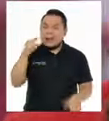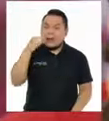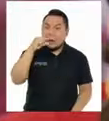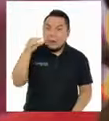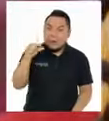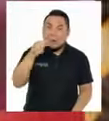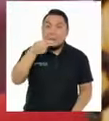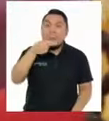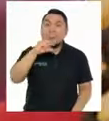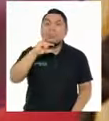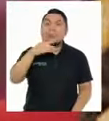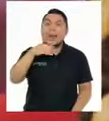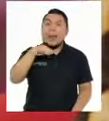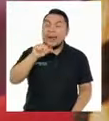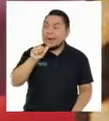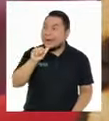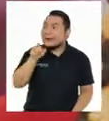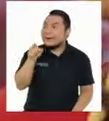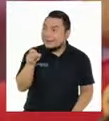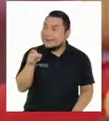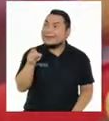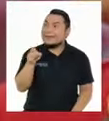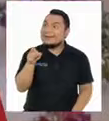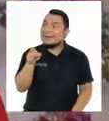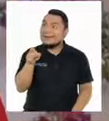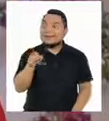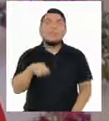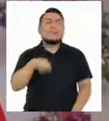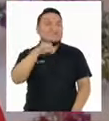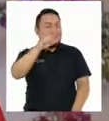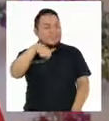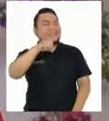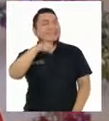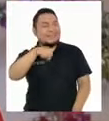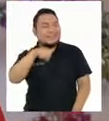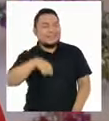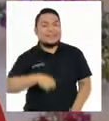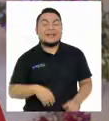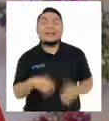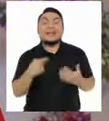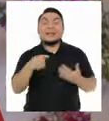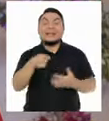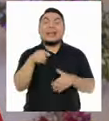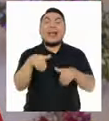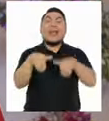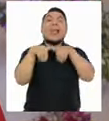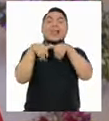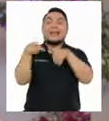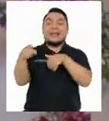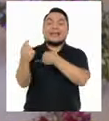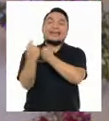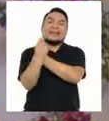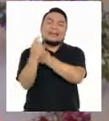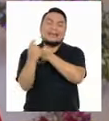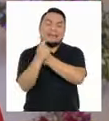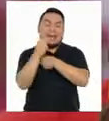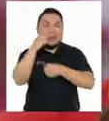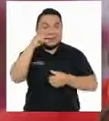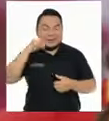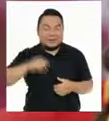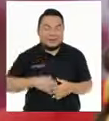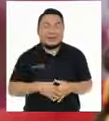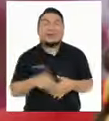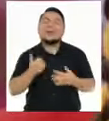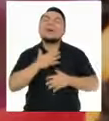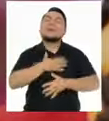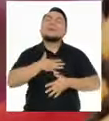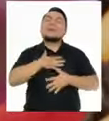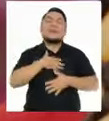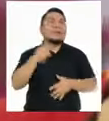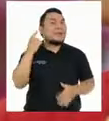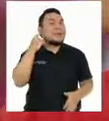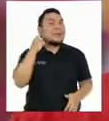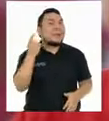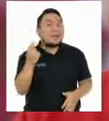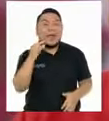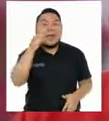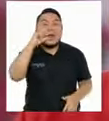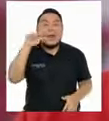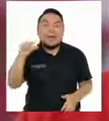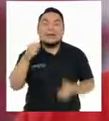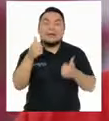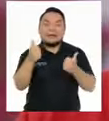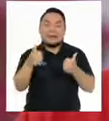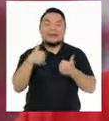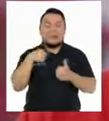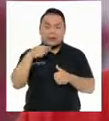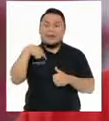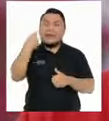huanca como el que habla Chancay. Así es. Chancay me está enseñando. ¡Me encanta cómo suena! Le diré a Chancay